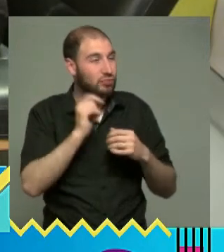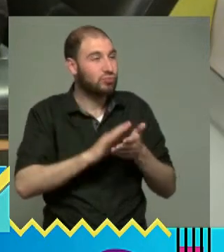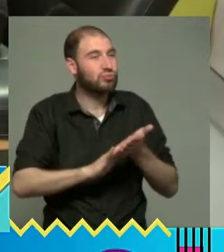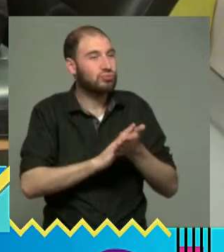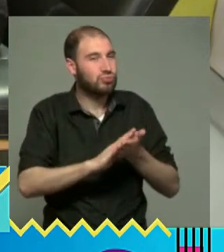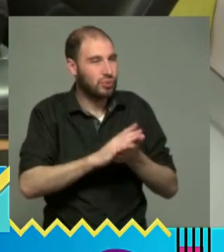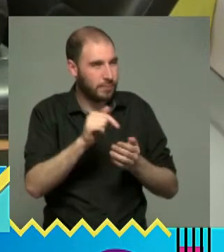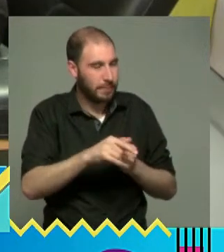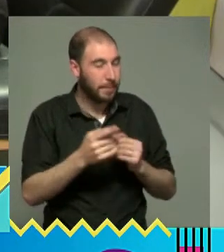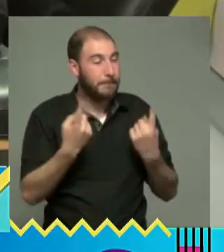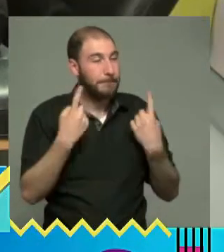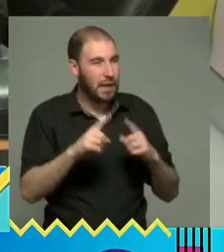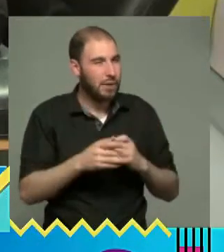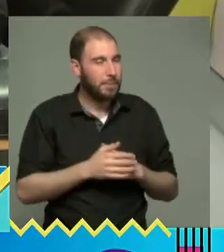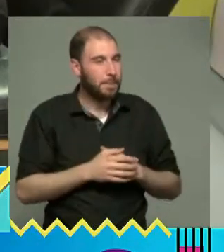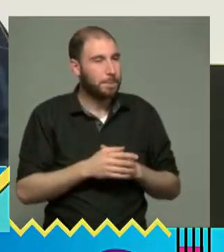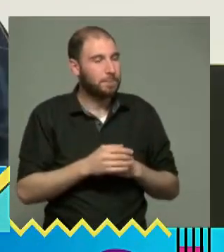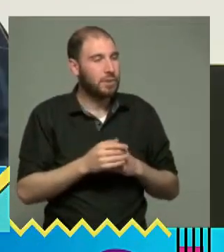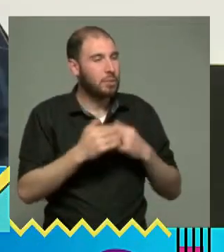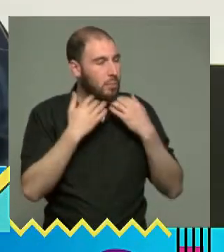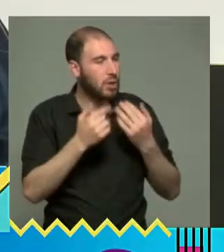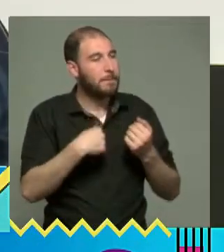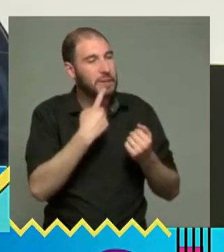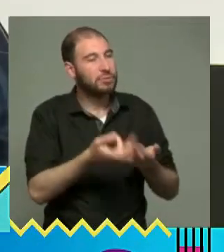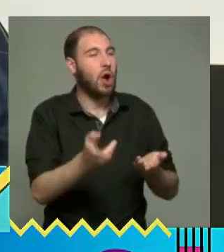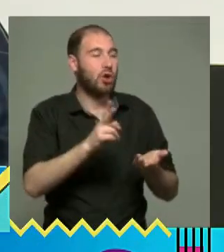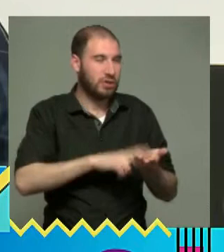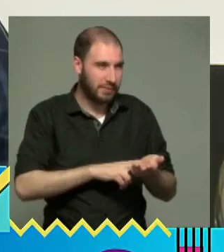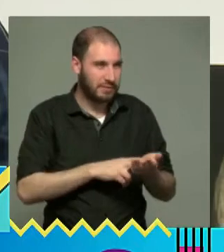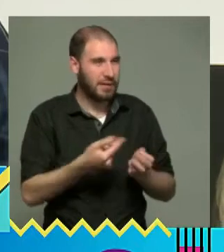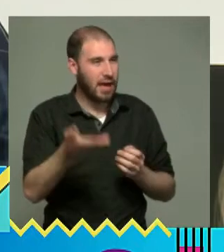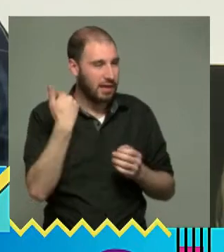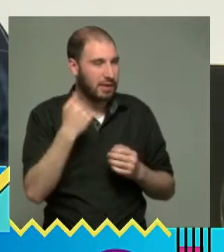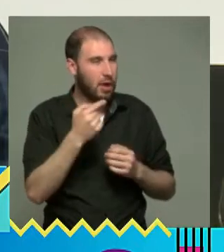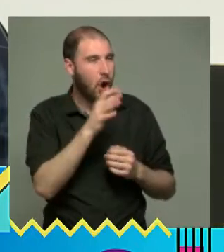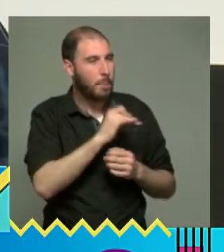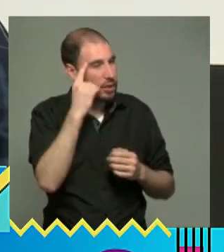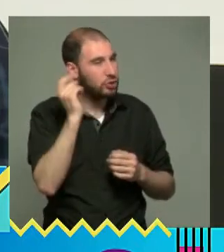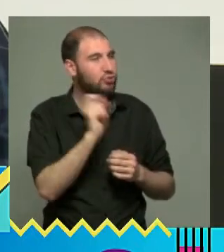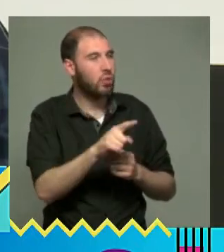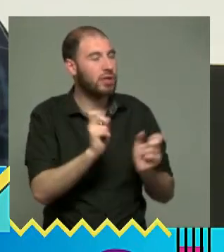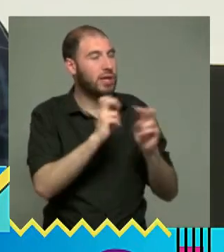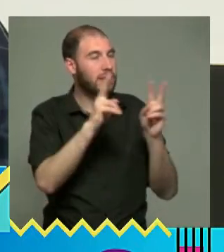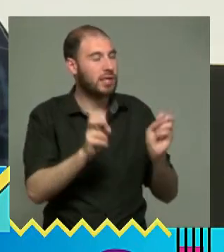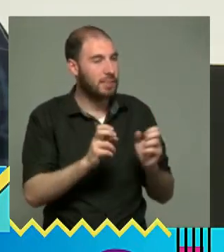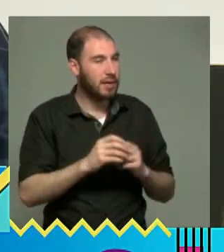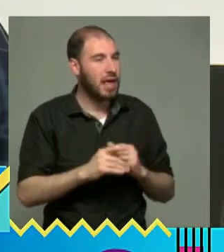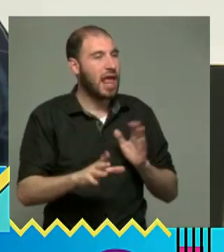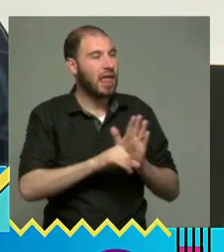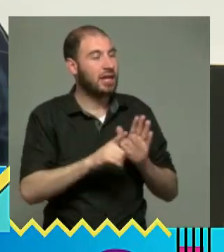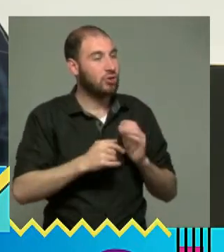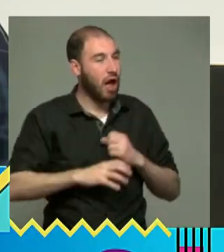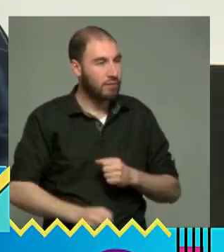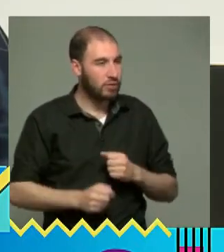ese desperfecto técnico, pero más allá de eso, te vuelvo a repetir la pregunta, quería conocer tu mirada en cuanto a la legalización